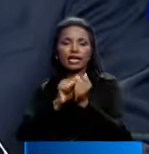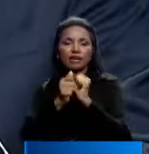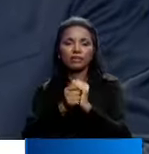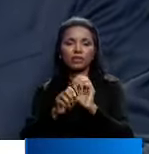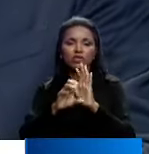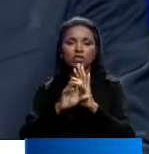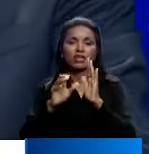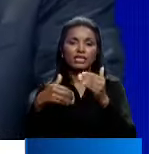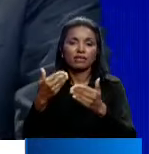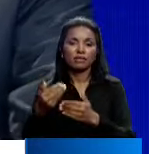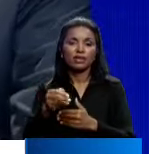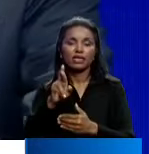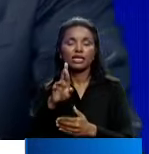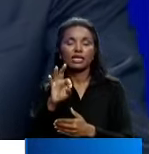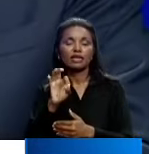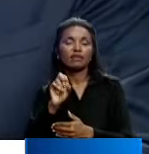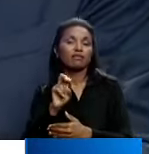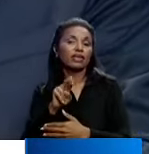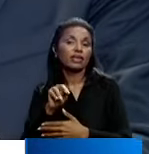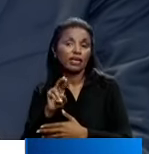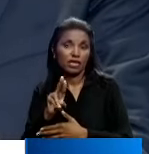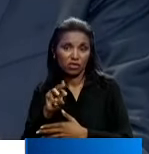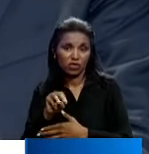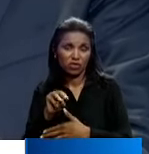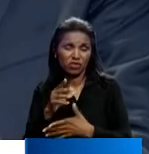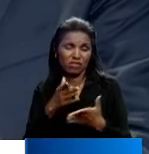y después el referéndum. Eso nos